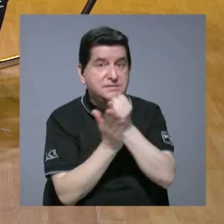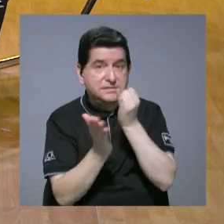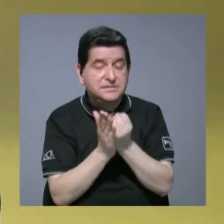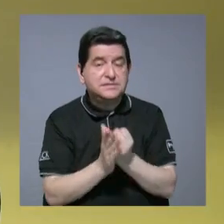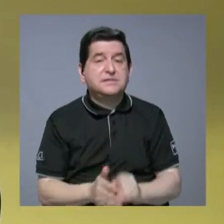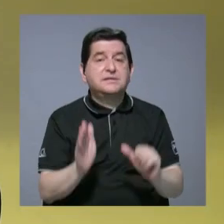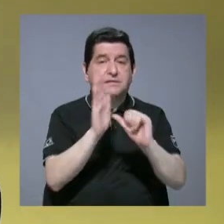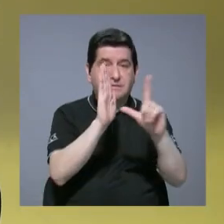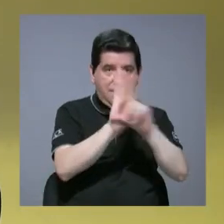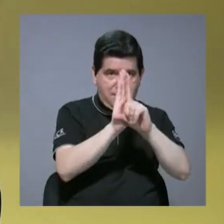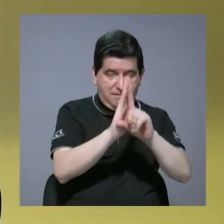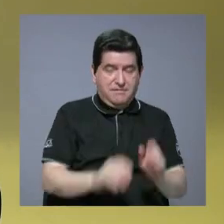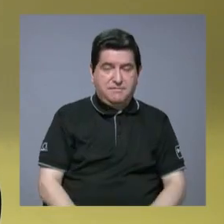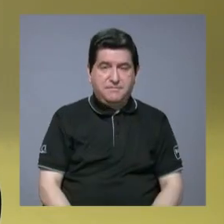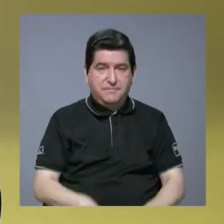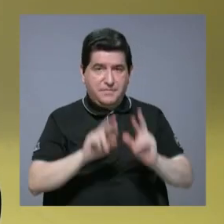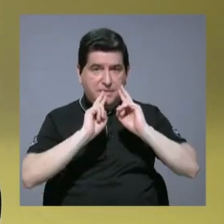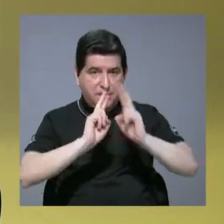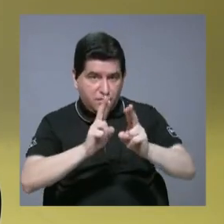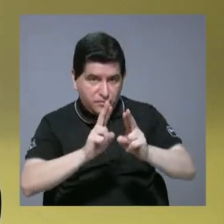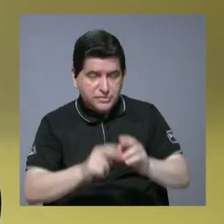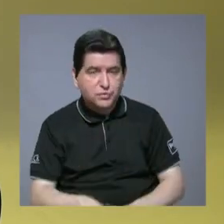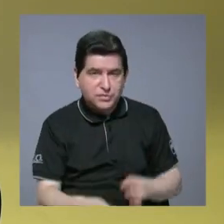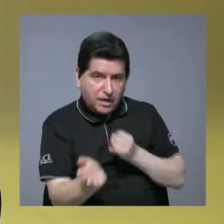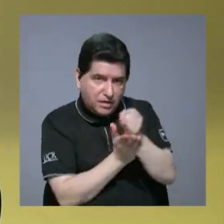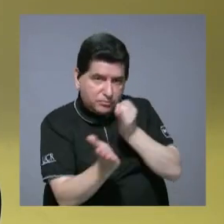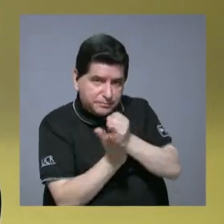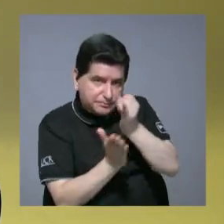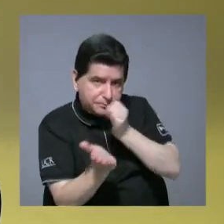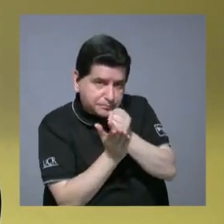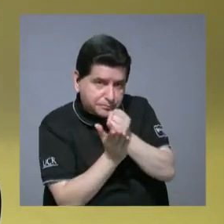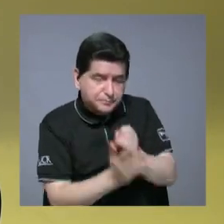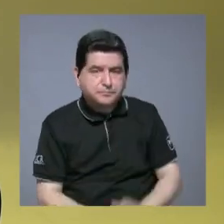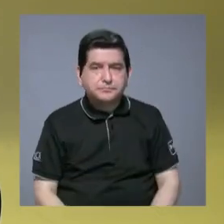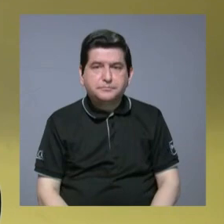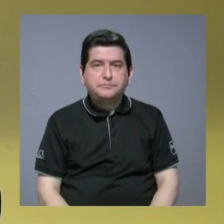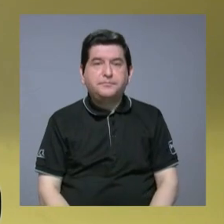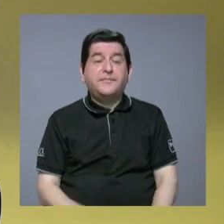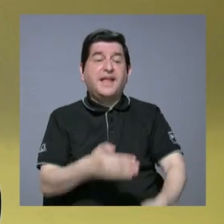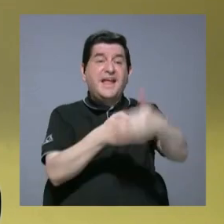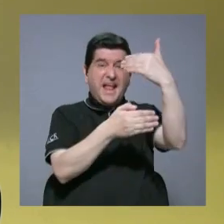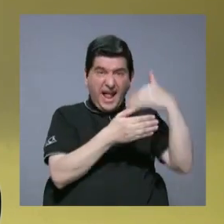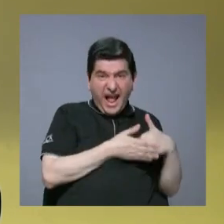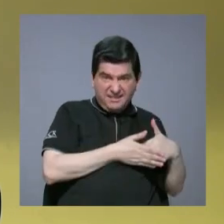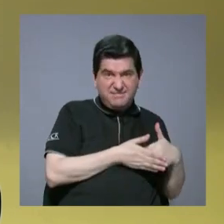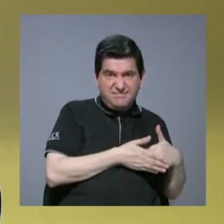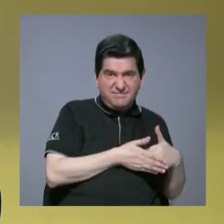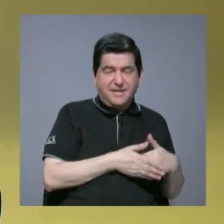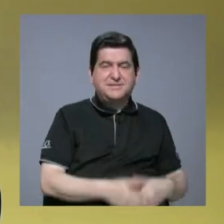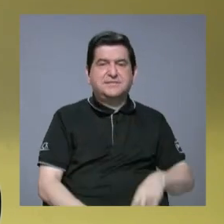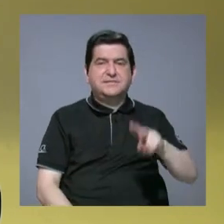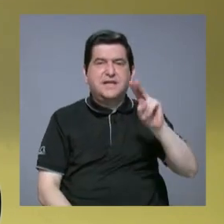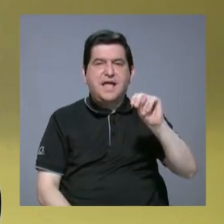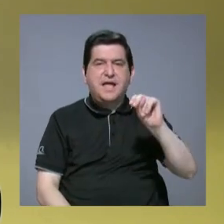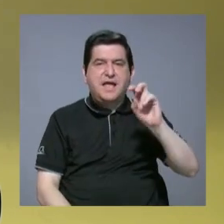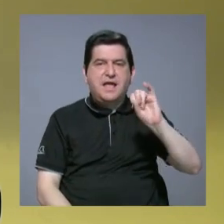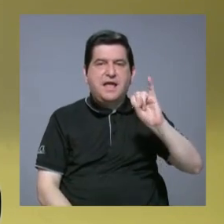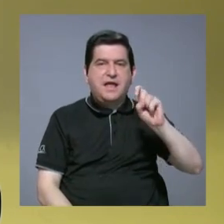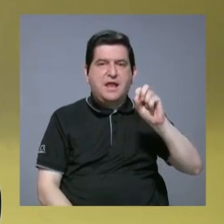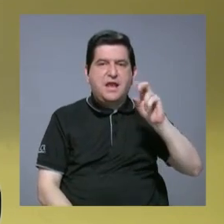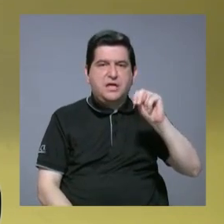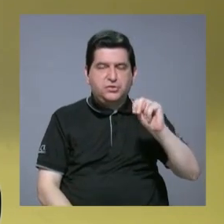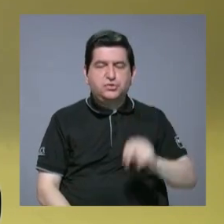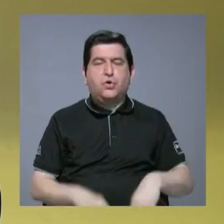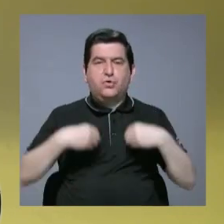Senado. Producto de estas investigaciones, incluso antes de que Nixon hubiera